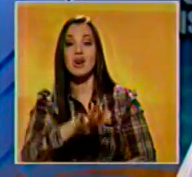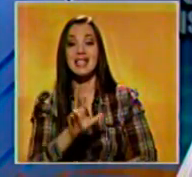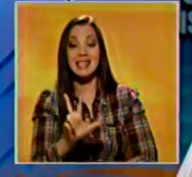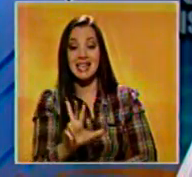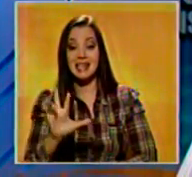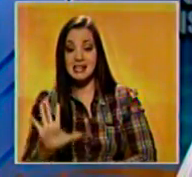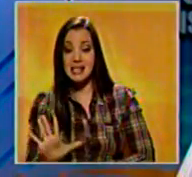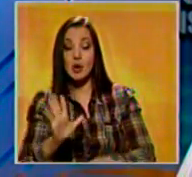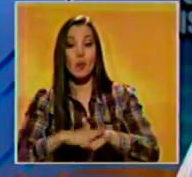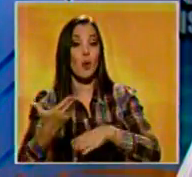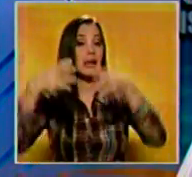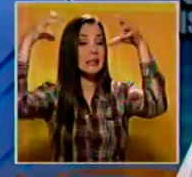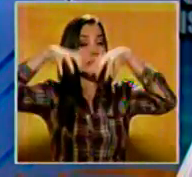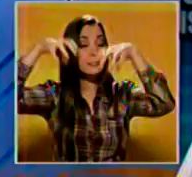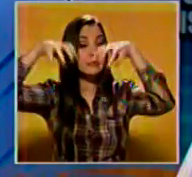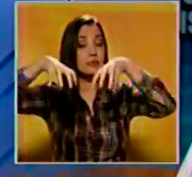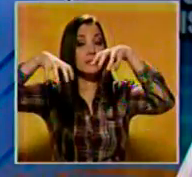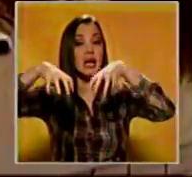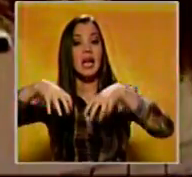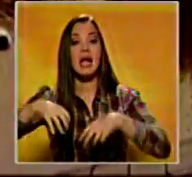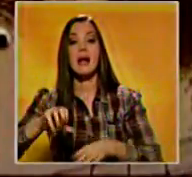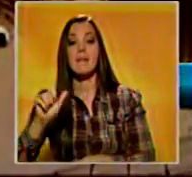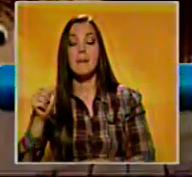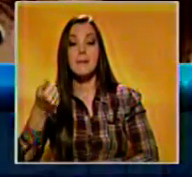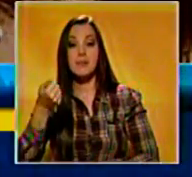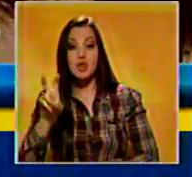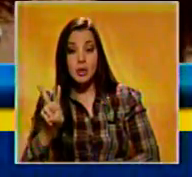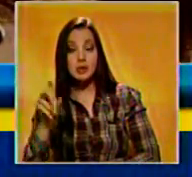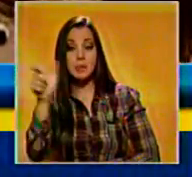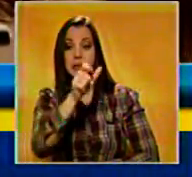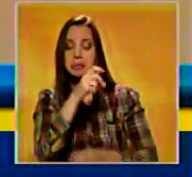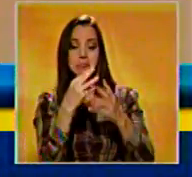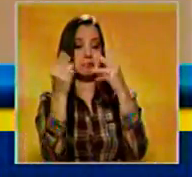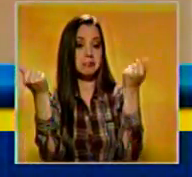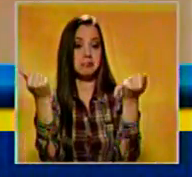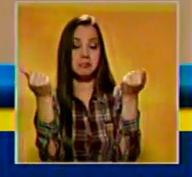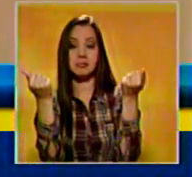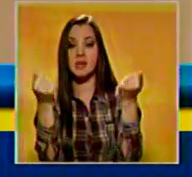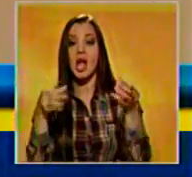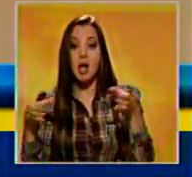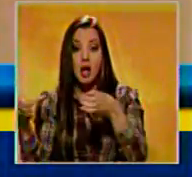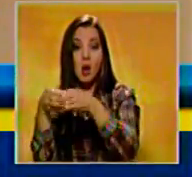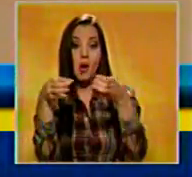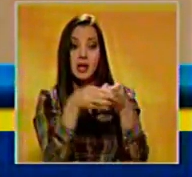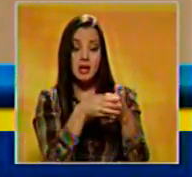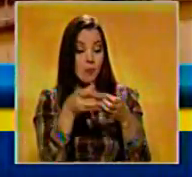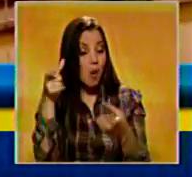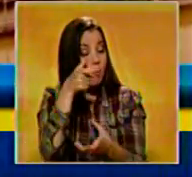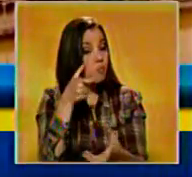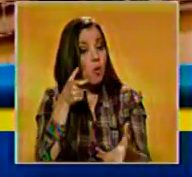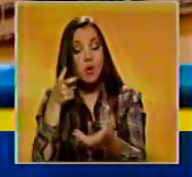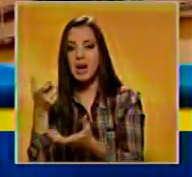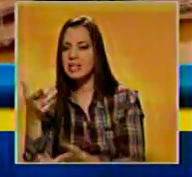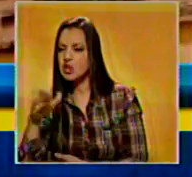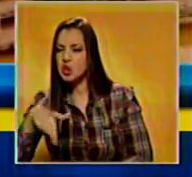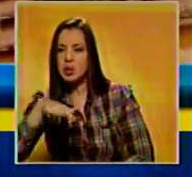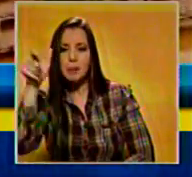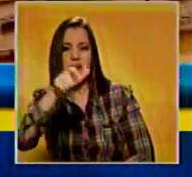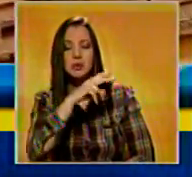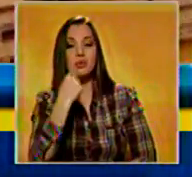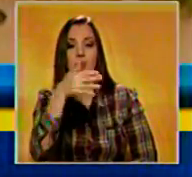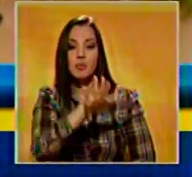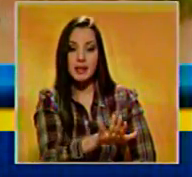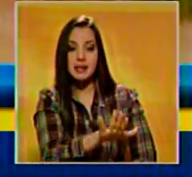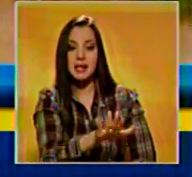12 personas siguen desaparecidas los equipos de rescate siguen reportando el hallazgo de cuerpos mientras trabajan en las zonas más